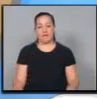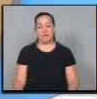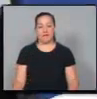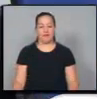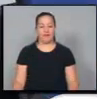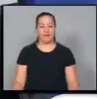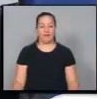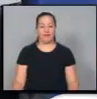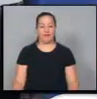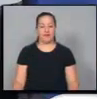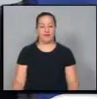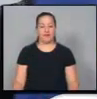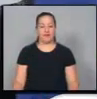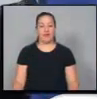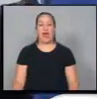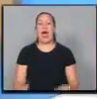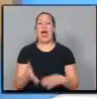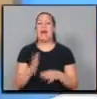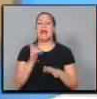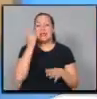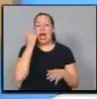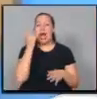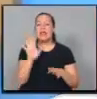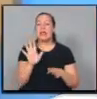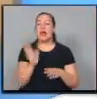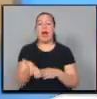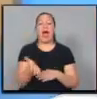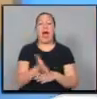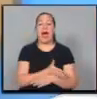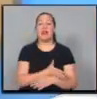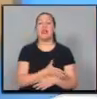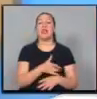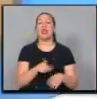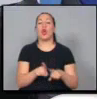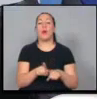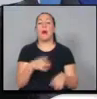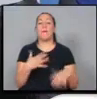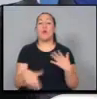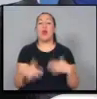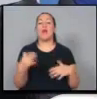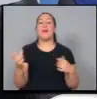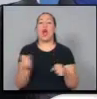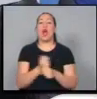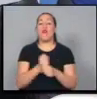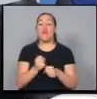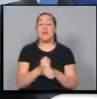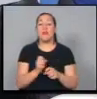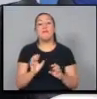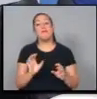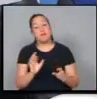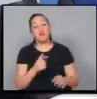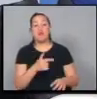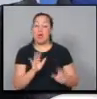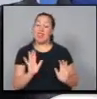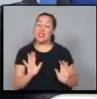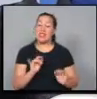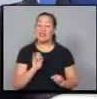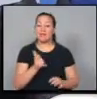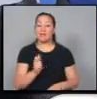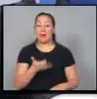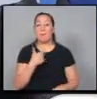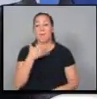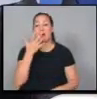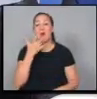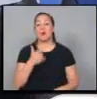negro. Hasta que termine la temporada, ¿no? Que los hayan apurado para blanquear, ¿no? Sí. Bueno, puede ser. ¿Puede ser? Me gustó. Me